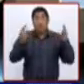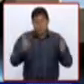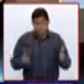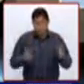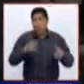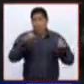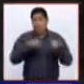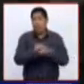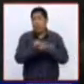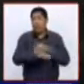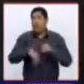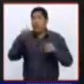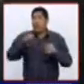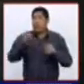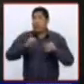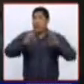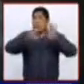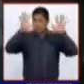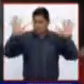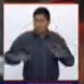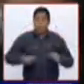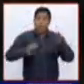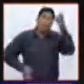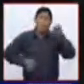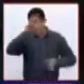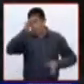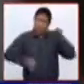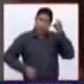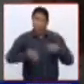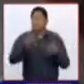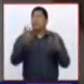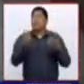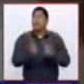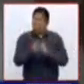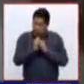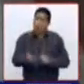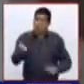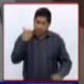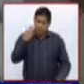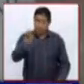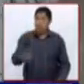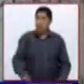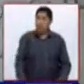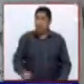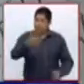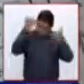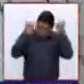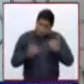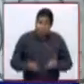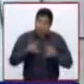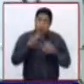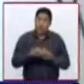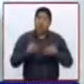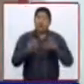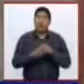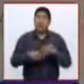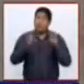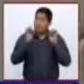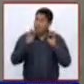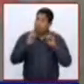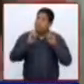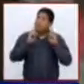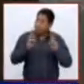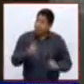tampoco dentro de la carpa, así se ven los carteles, pero yo quiero pedirles algo que me acompañen, por favor, porque hoy les vamos a contar algo muy